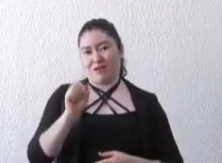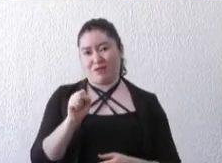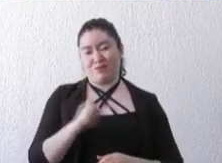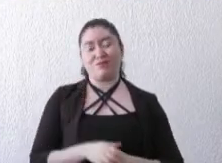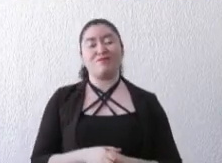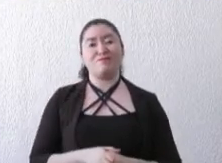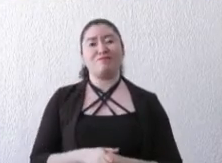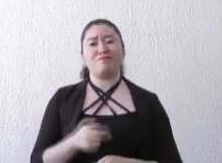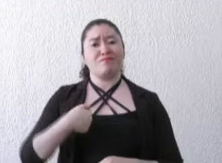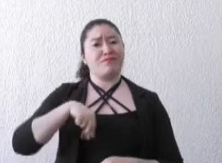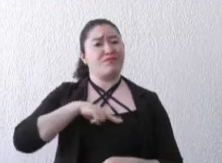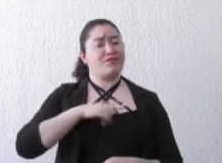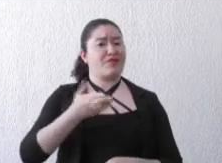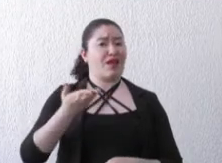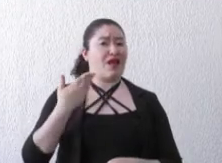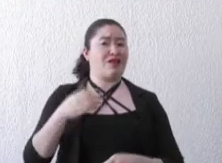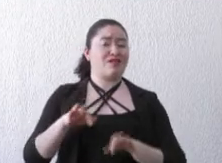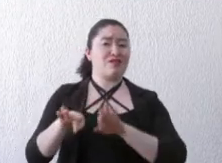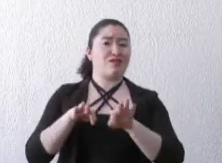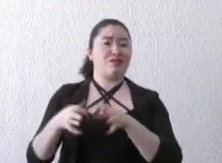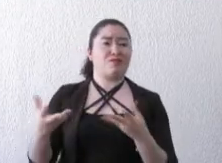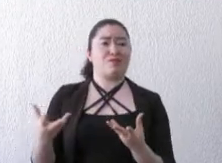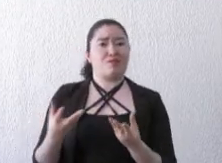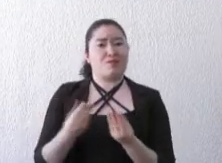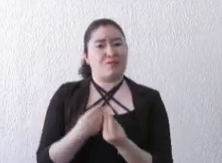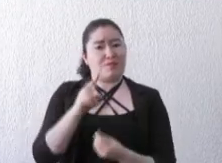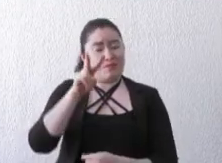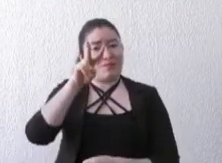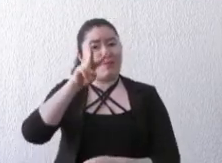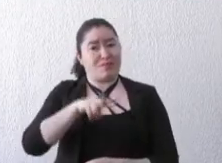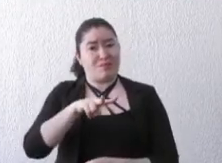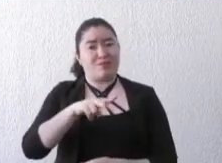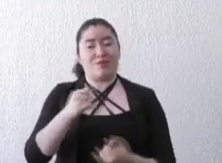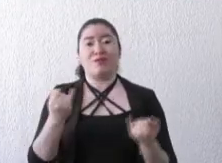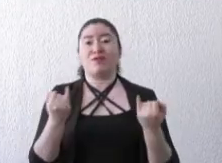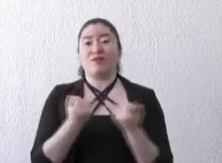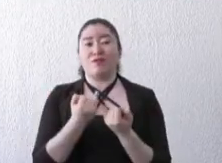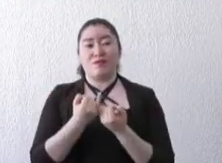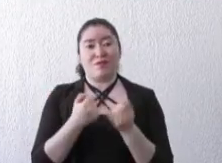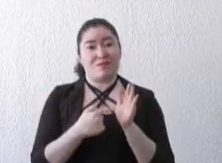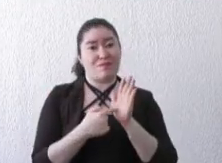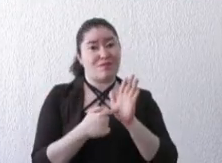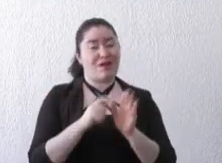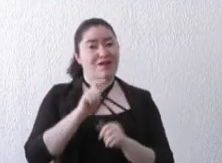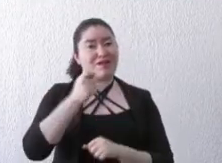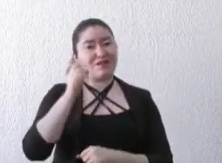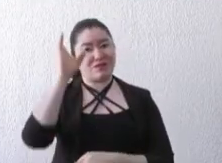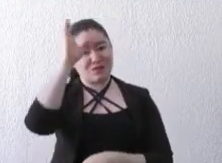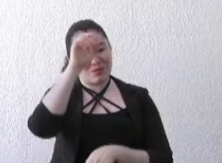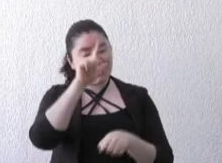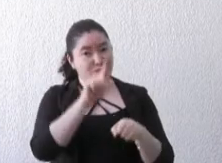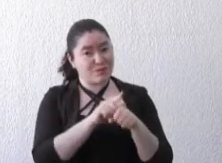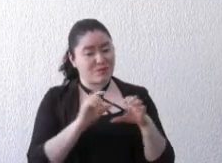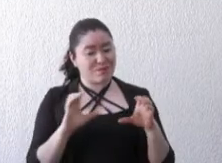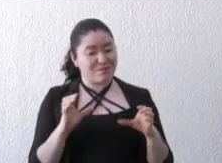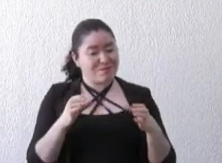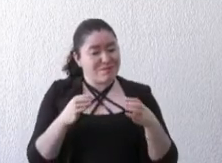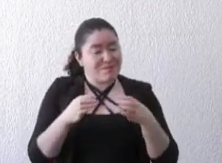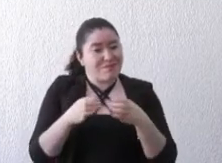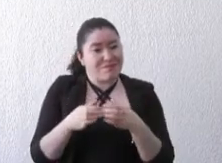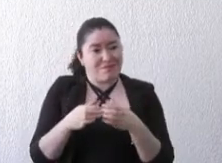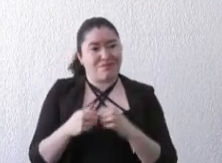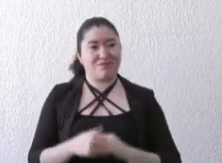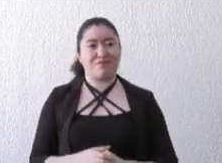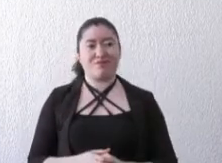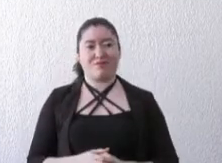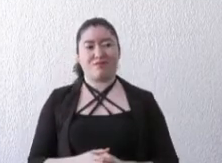gran oportunidad de trabajar juntos y que realmente tiene una enorme visión de lo que representa la cultura comunitaria y la visión cultural como